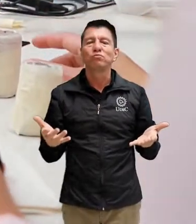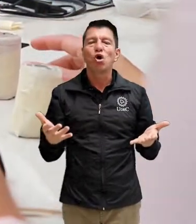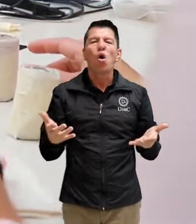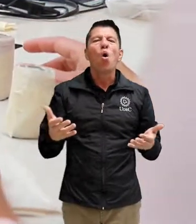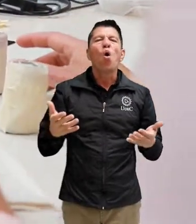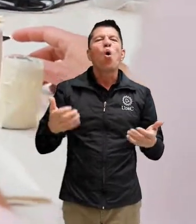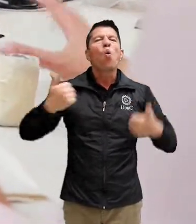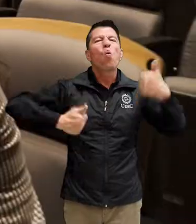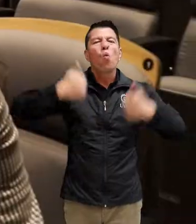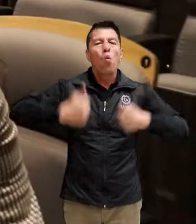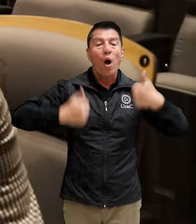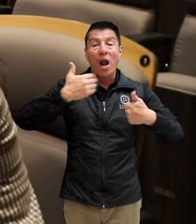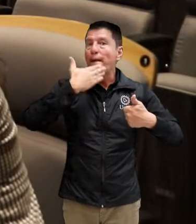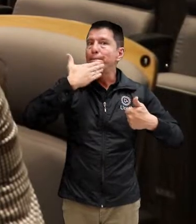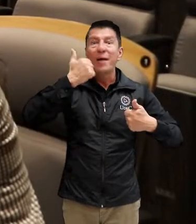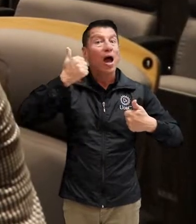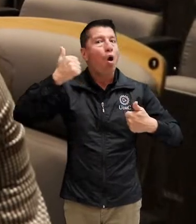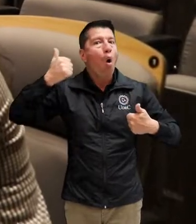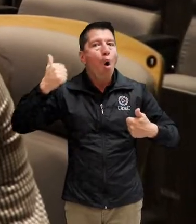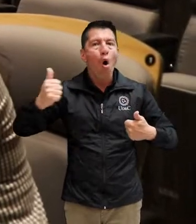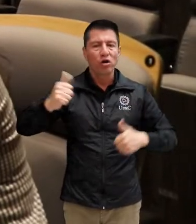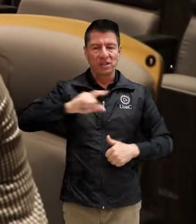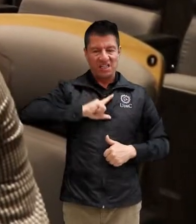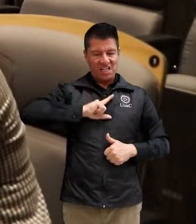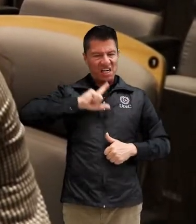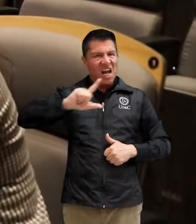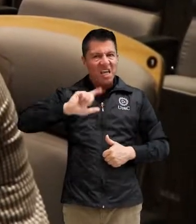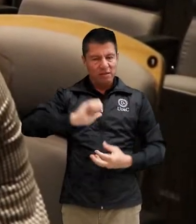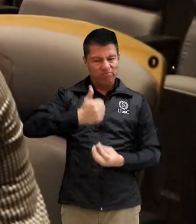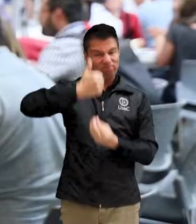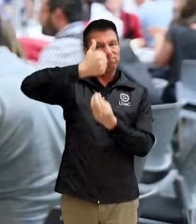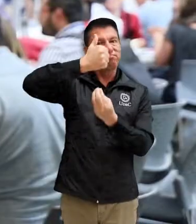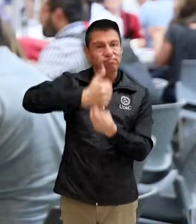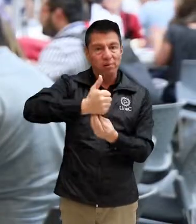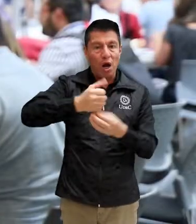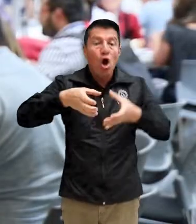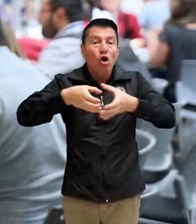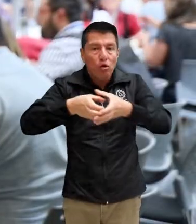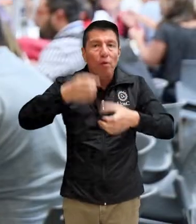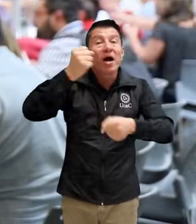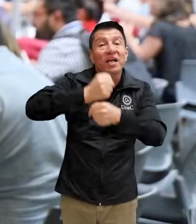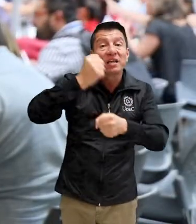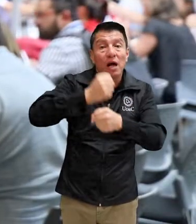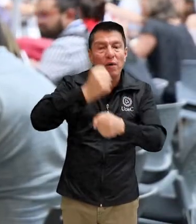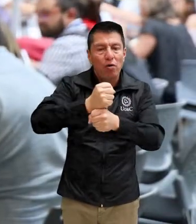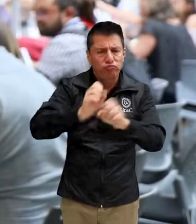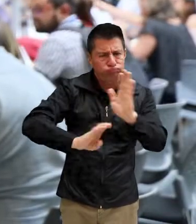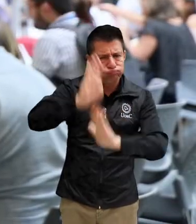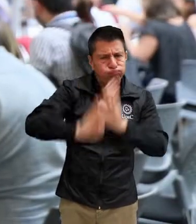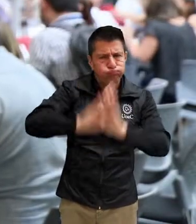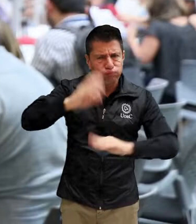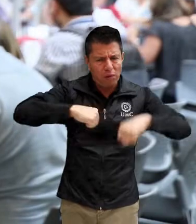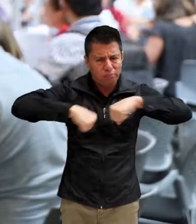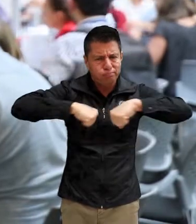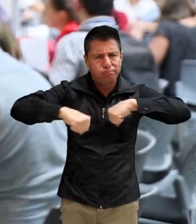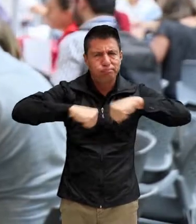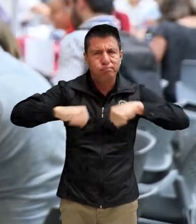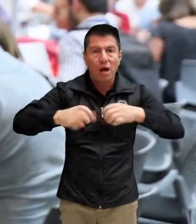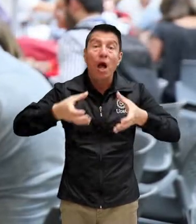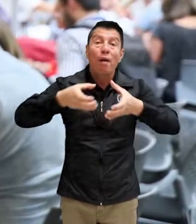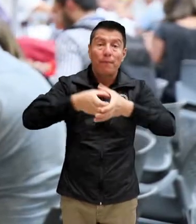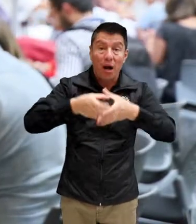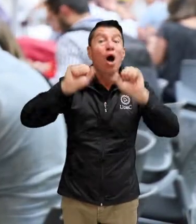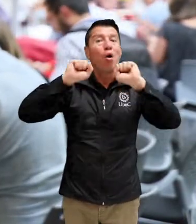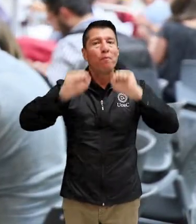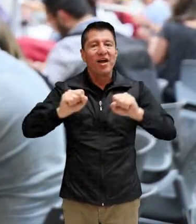mejor estilo de dirección de equipos de trabajo y de desempeño de esos equipos para lograr un